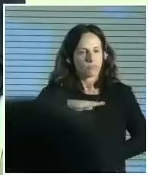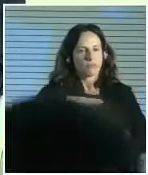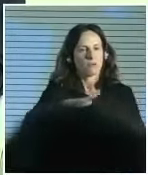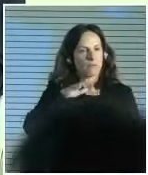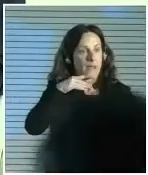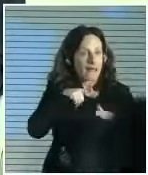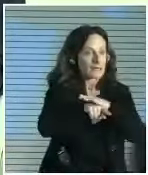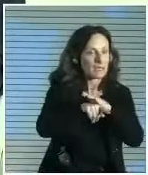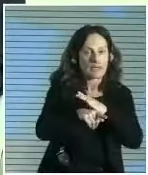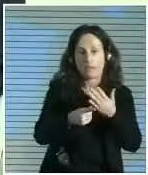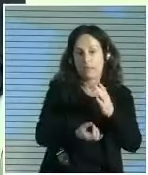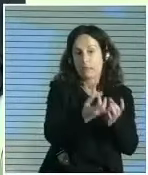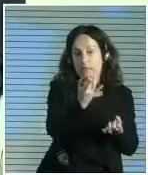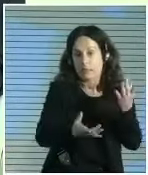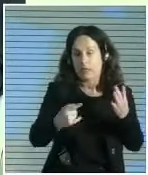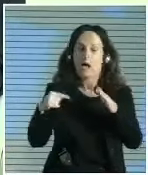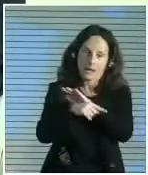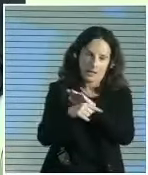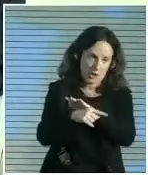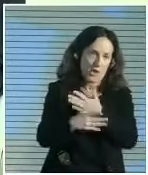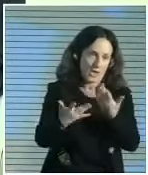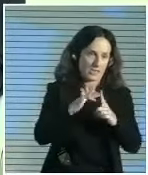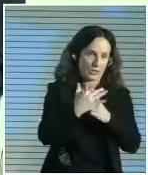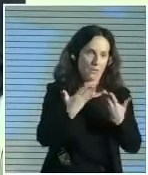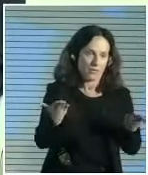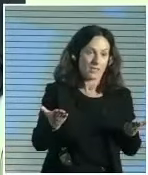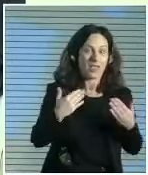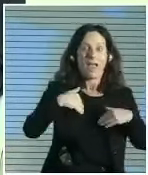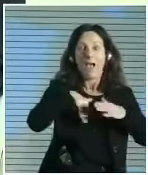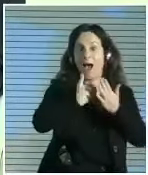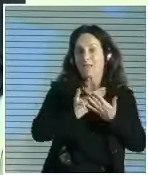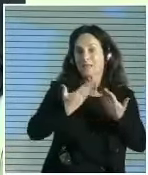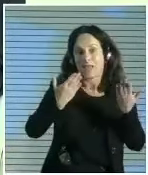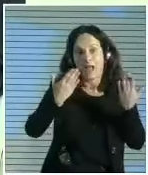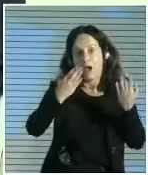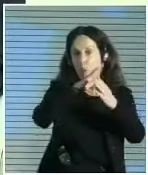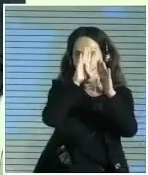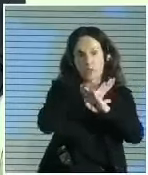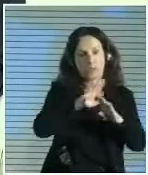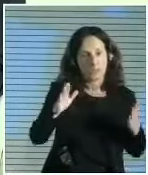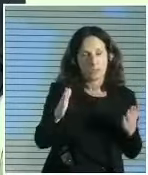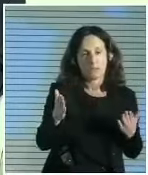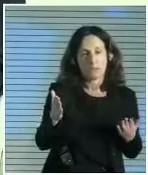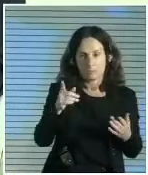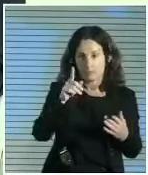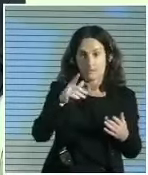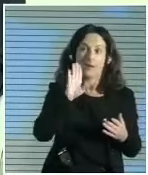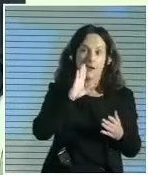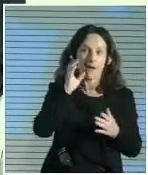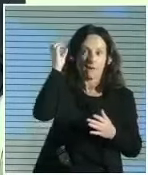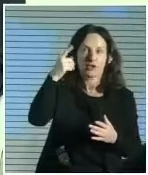situaciones y finalmente entender, también lo han dicho aquí, no, yo es que soy el más